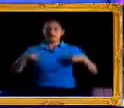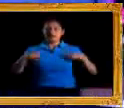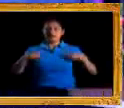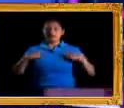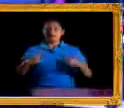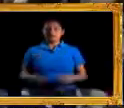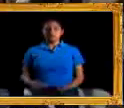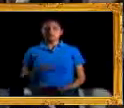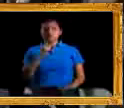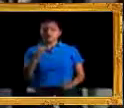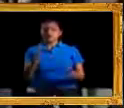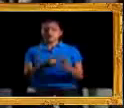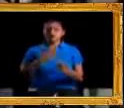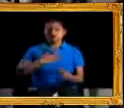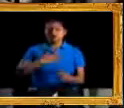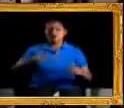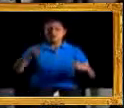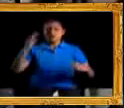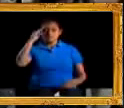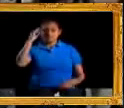Otra vez diga conmigo, mente dividida.